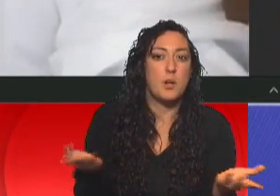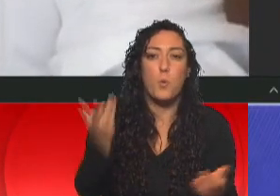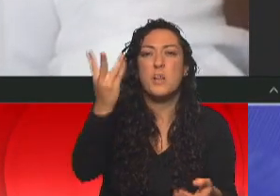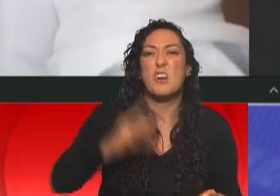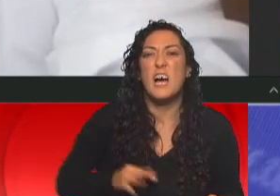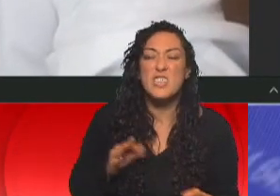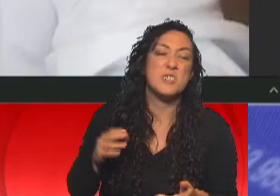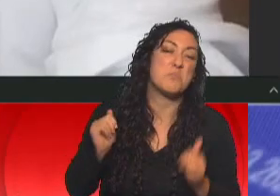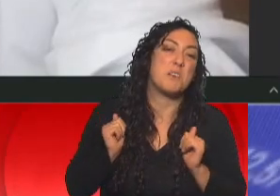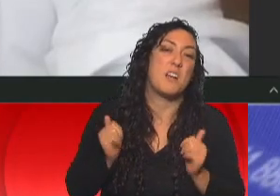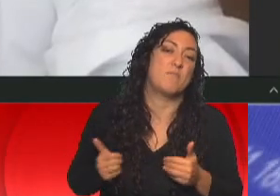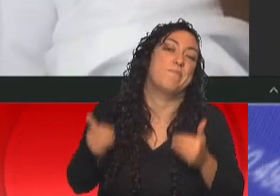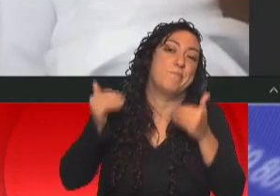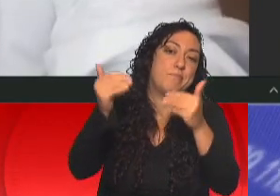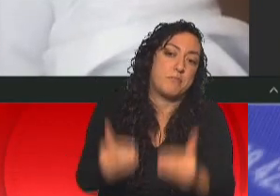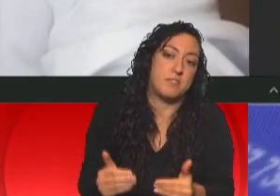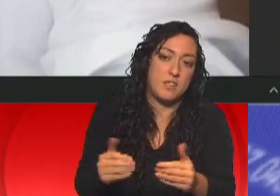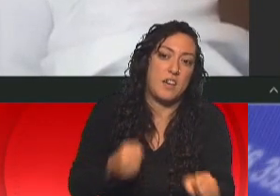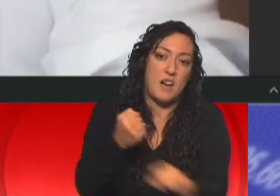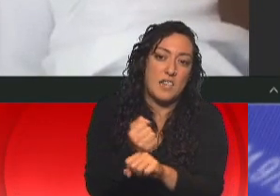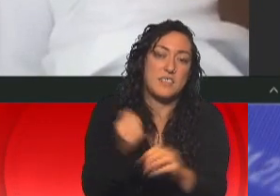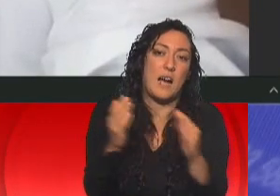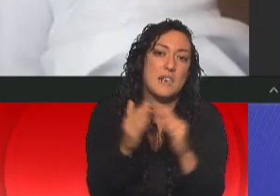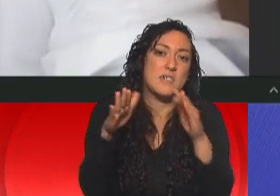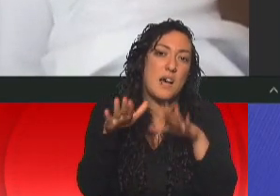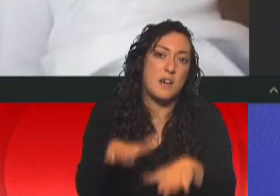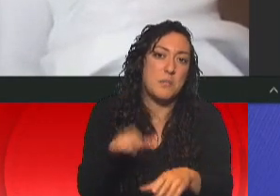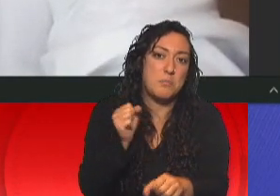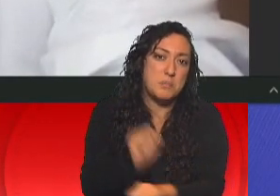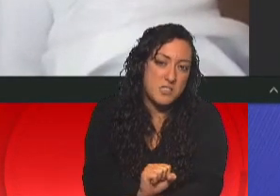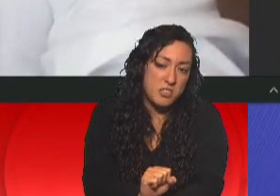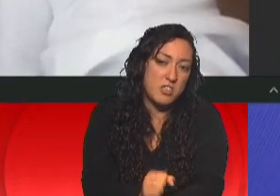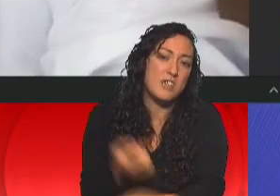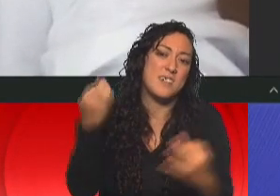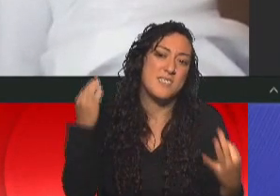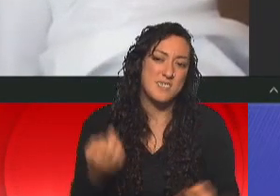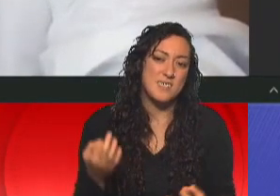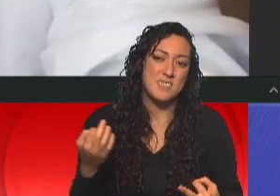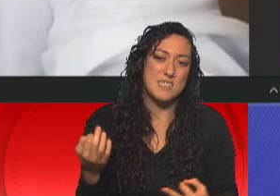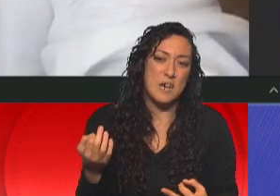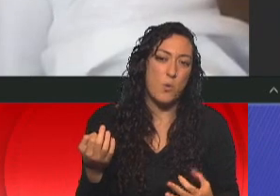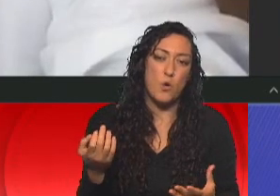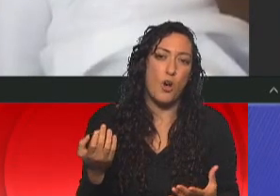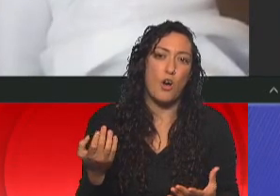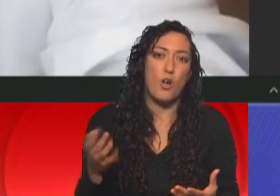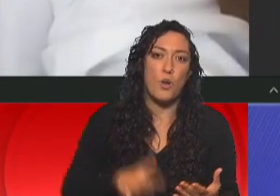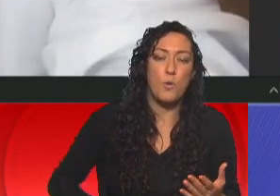años para que pueda hacer su prisión domiciliaria seguramente desde Calafate, ¿no?